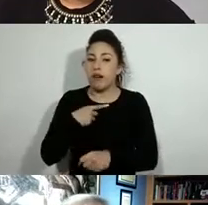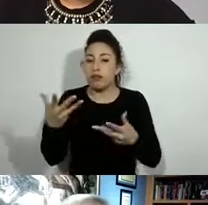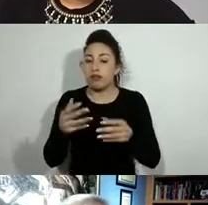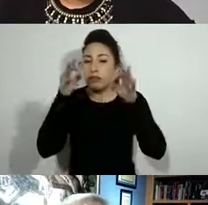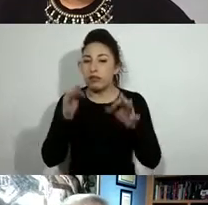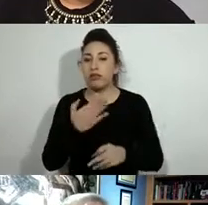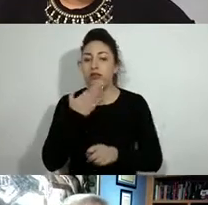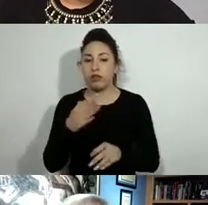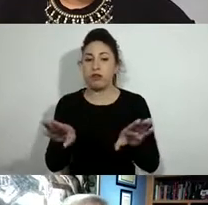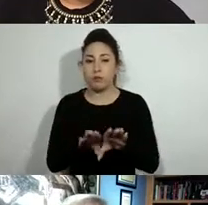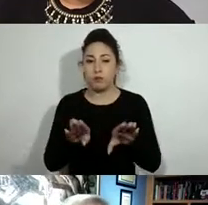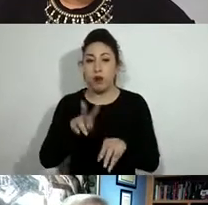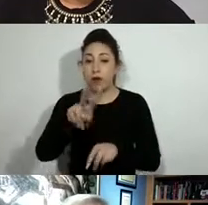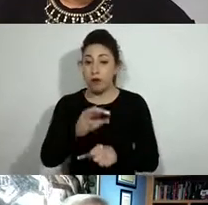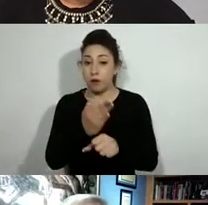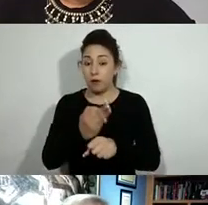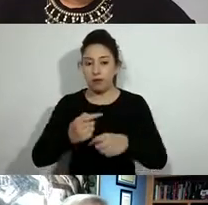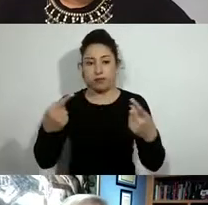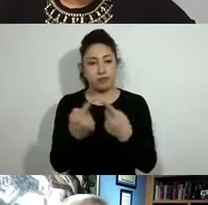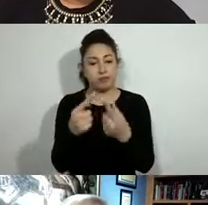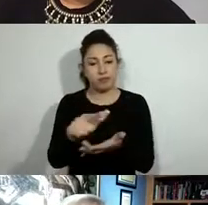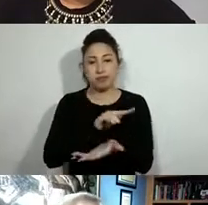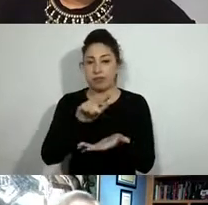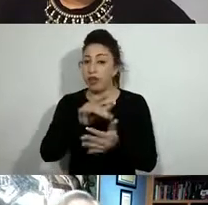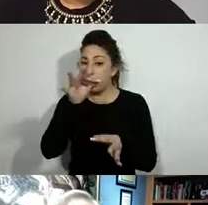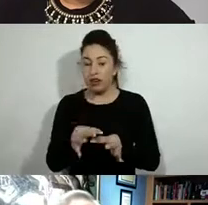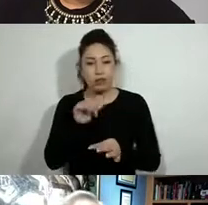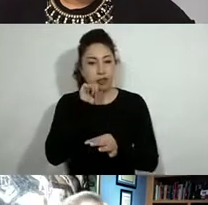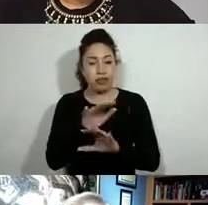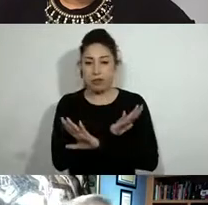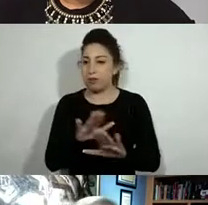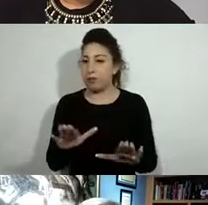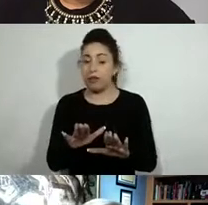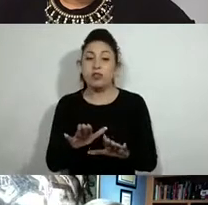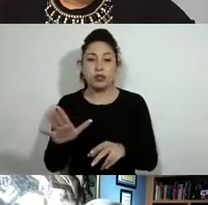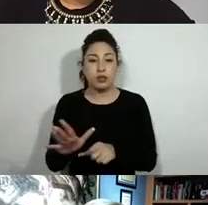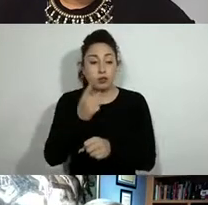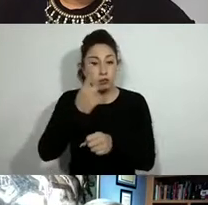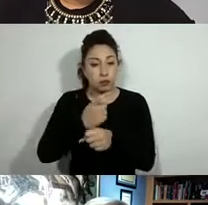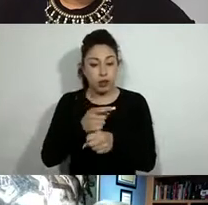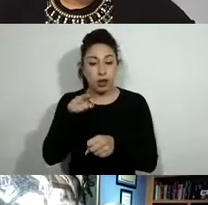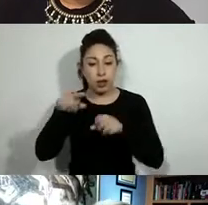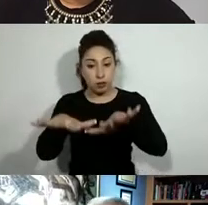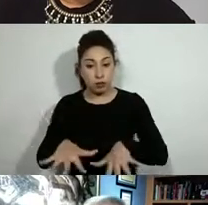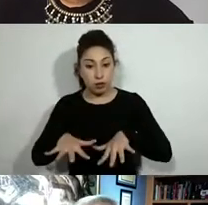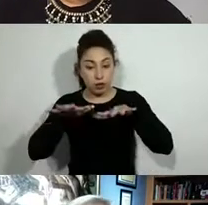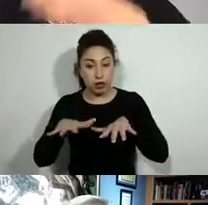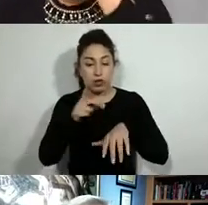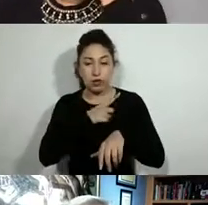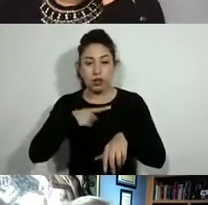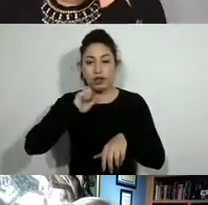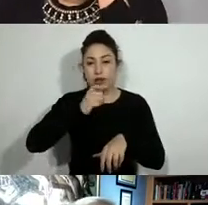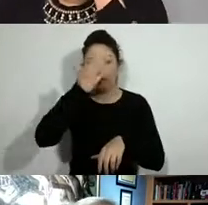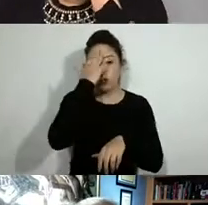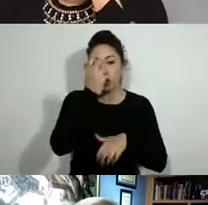ilegal un trámite como se ha dado de esta manera, porque primeramente tiene que conocer el pleno o el pleno de la comisión